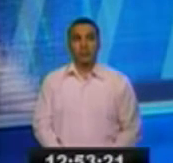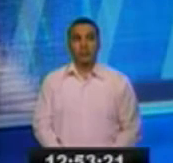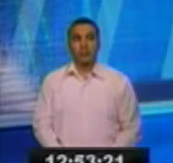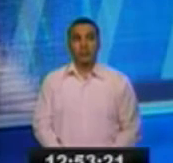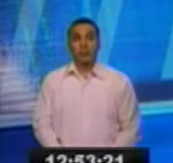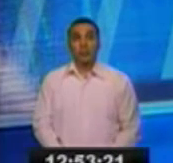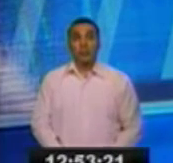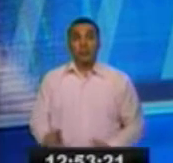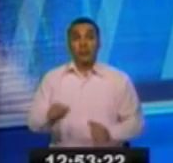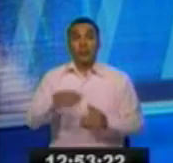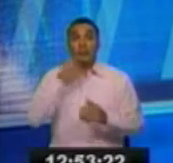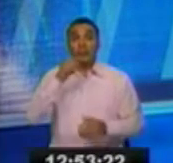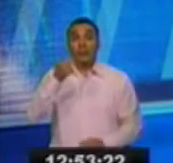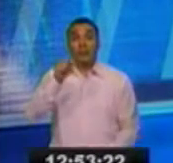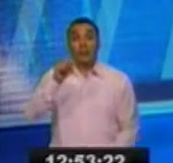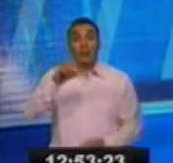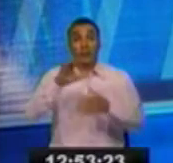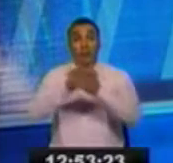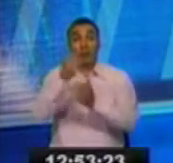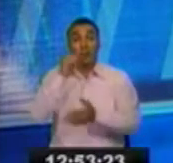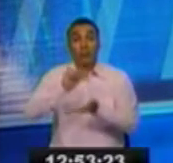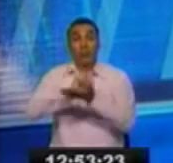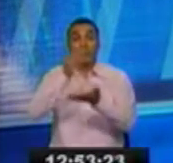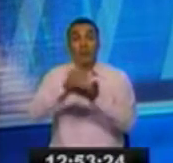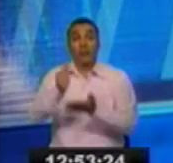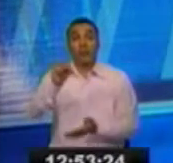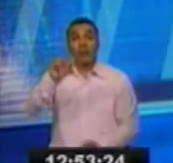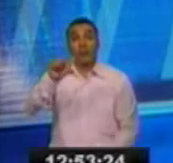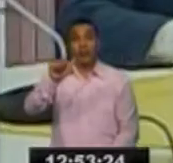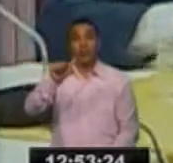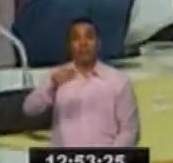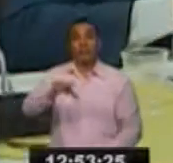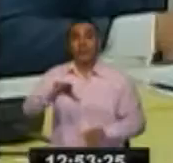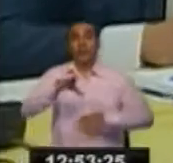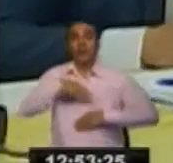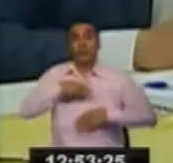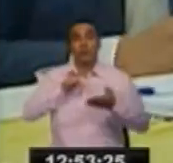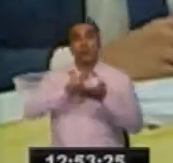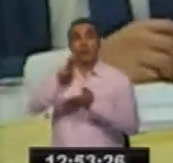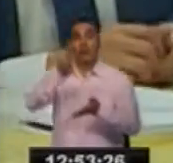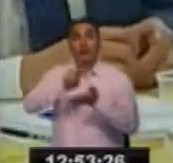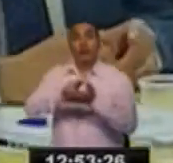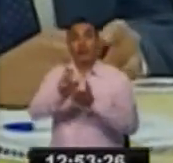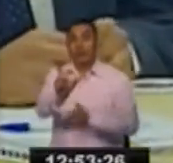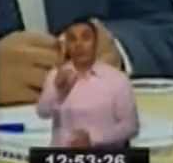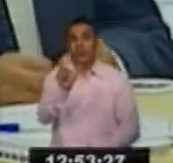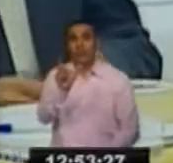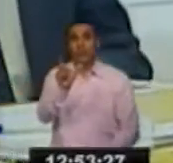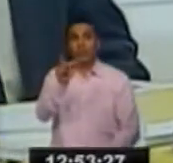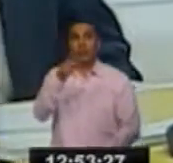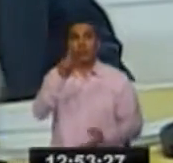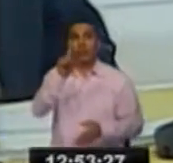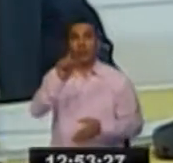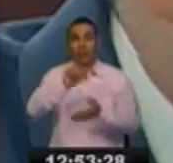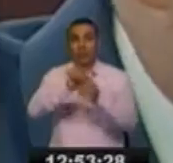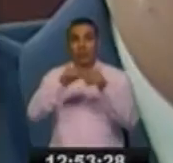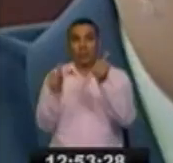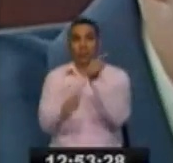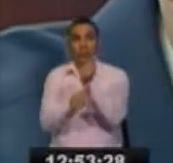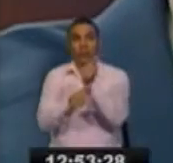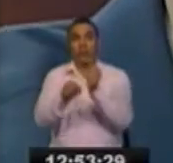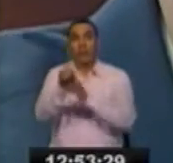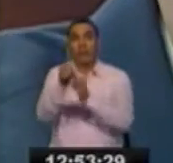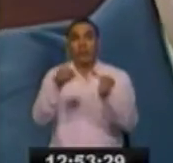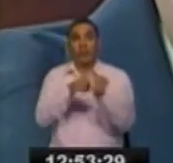Y Francisco Sevilla, esposo de la asambleísta Ana Galarza, aceptó haber utilizado la tarjeta magnética de una asesora del